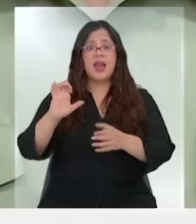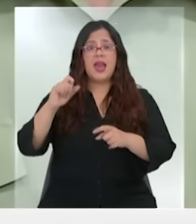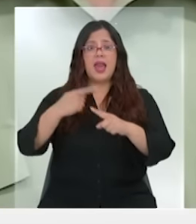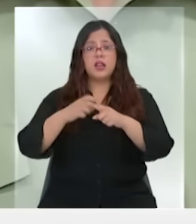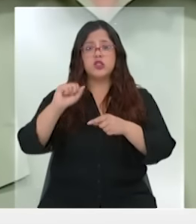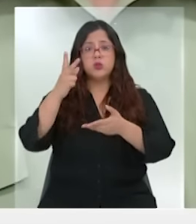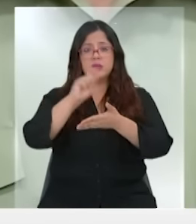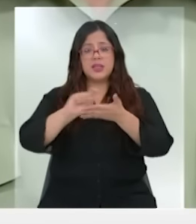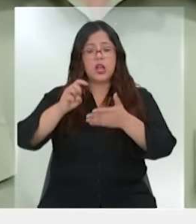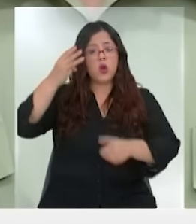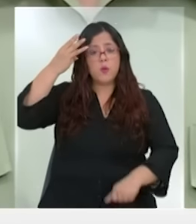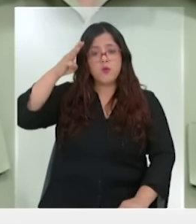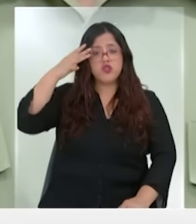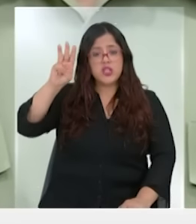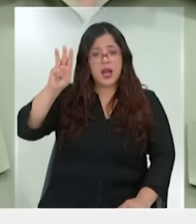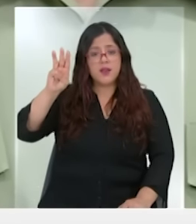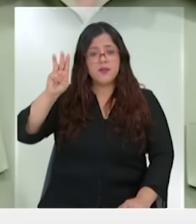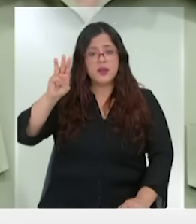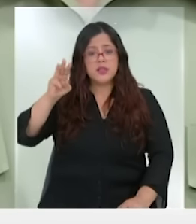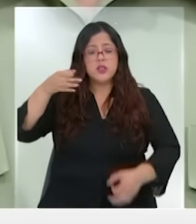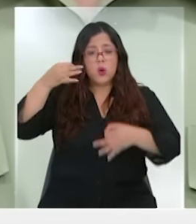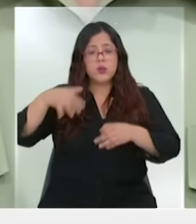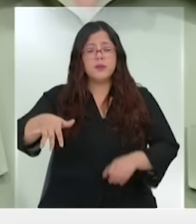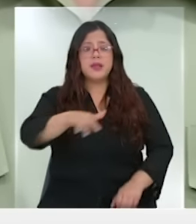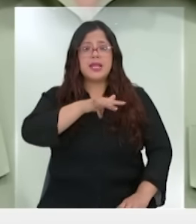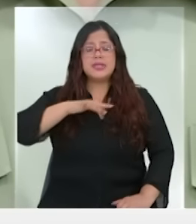el ex subsecretario Monsalve, en el contexto